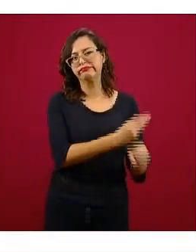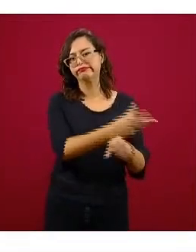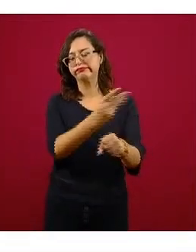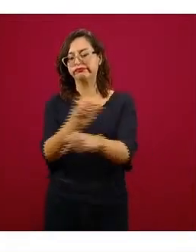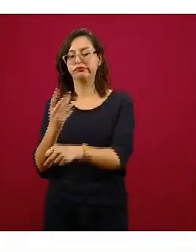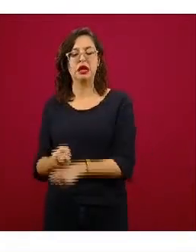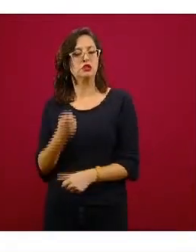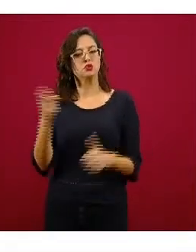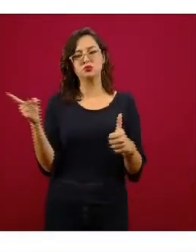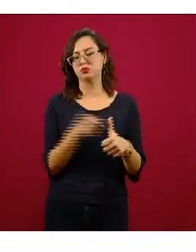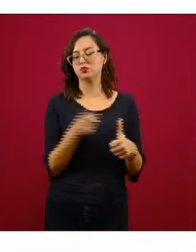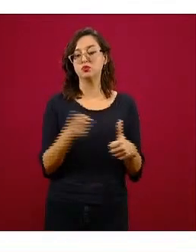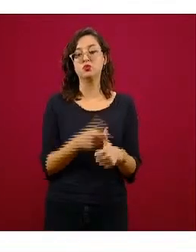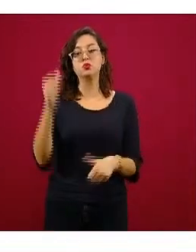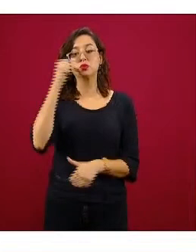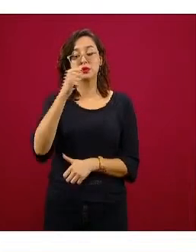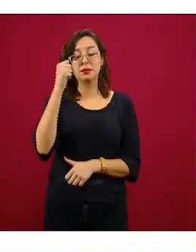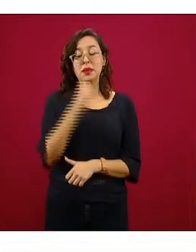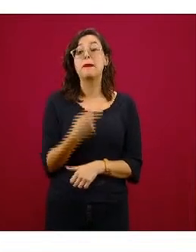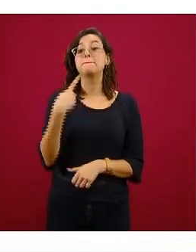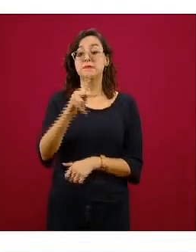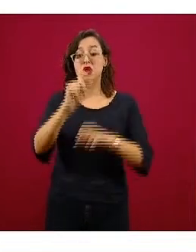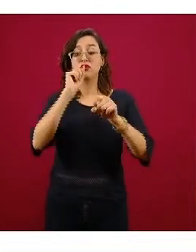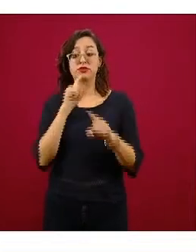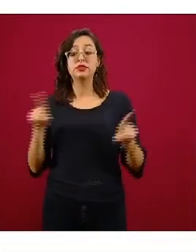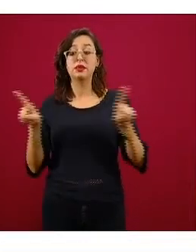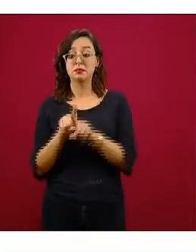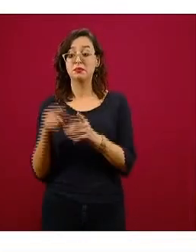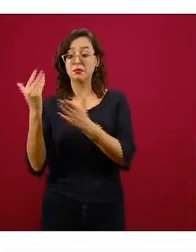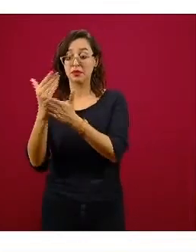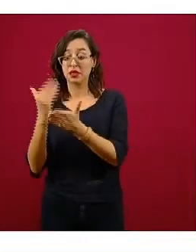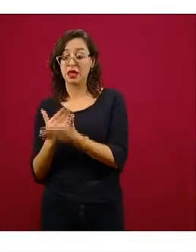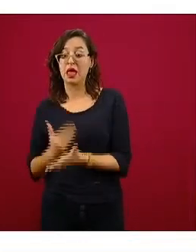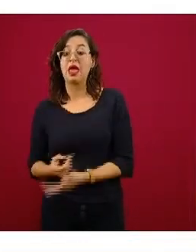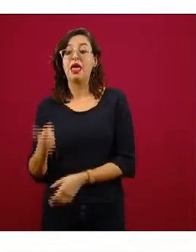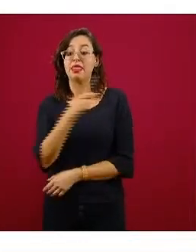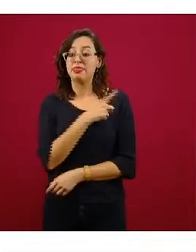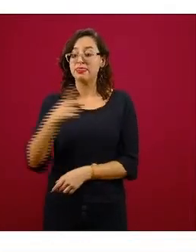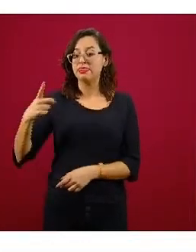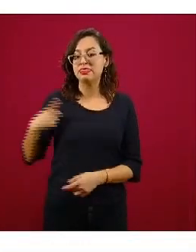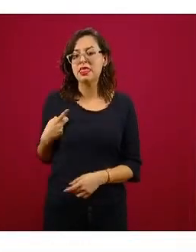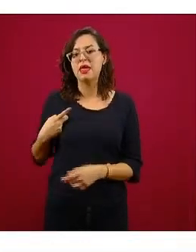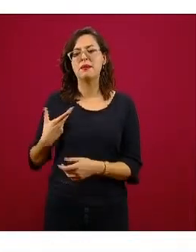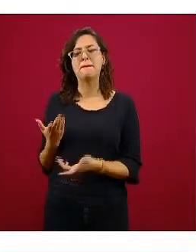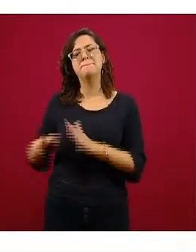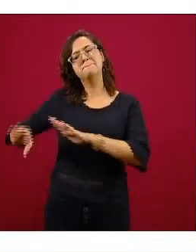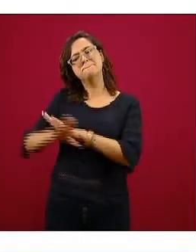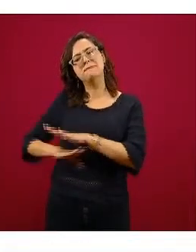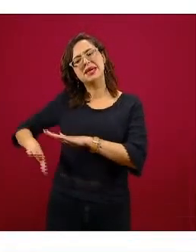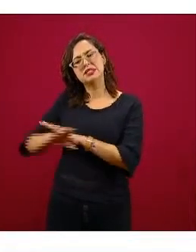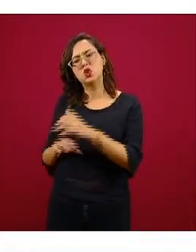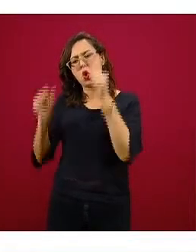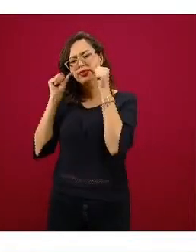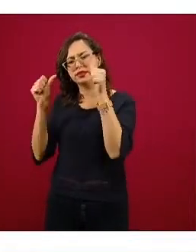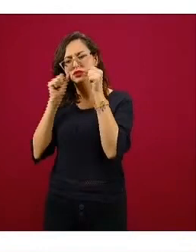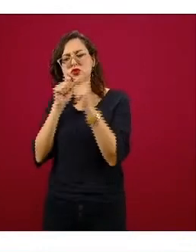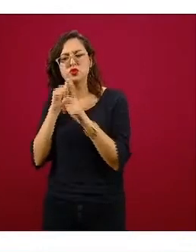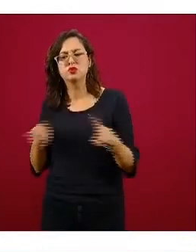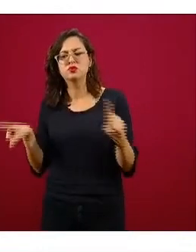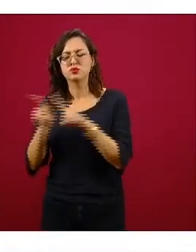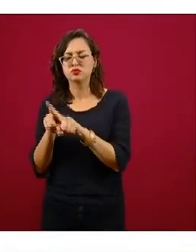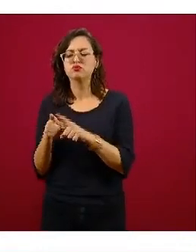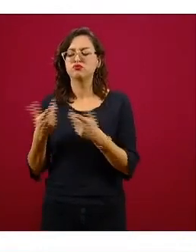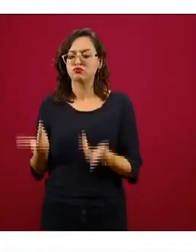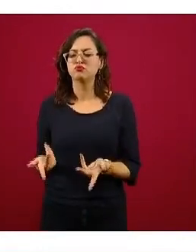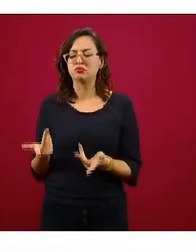lineamientos siempre se puso y se dejó la necesidad de reforzar también el primer nivel de atención. Pero ahora, claramente, ahora